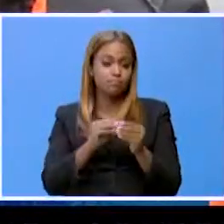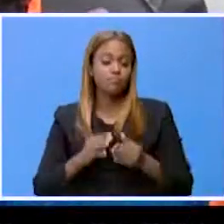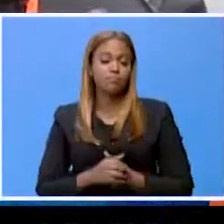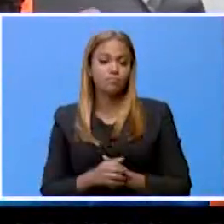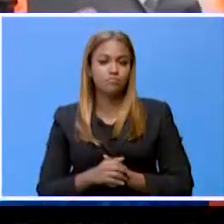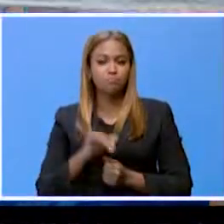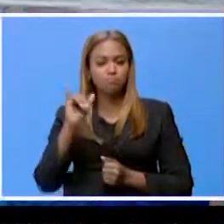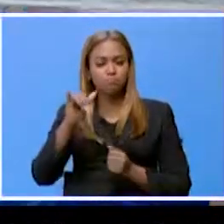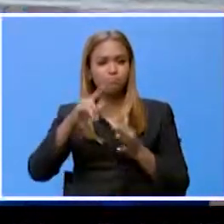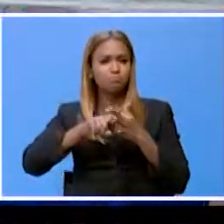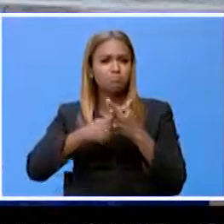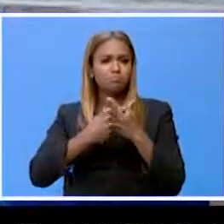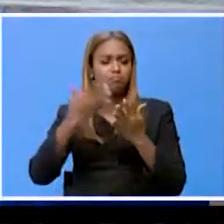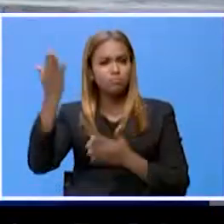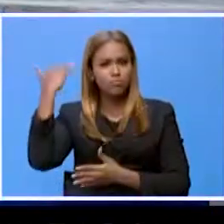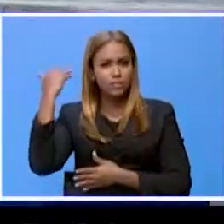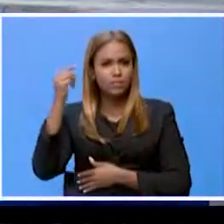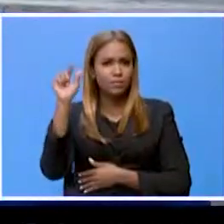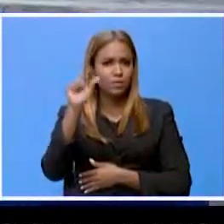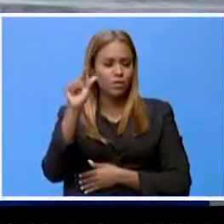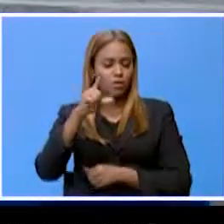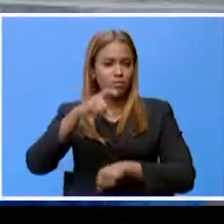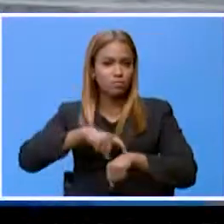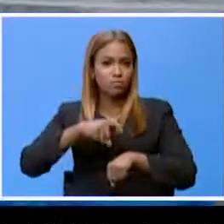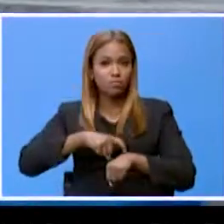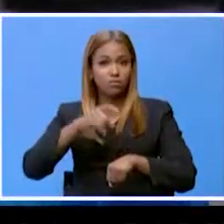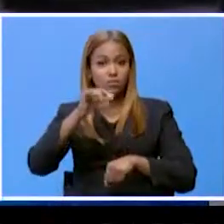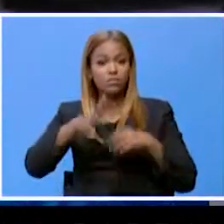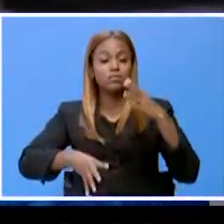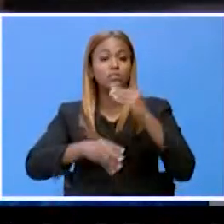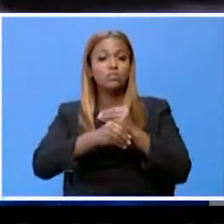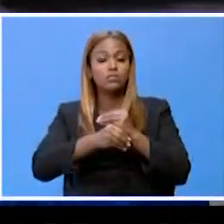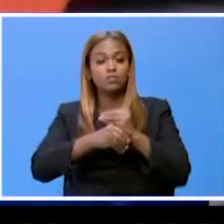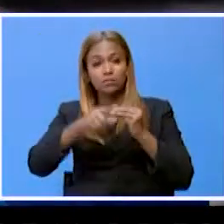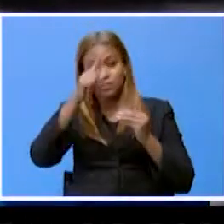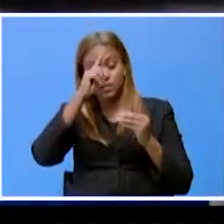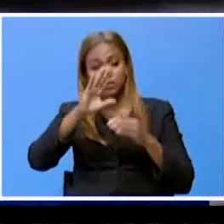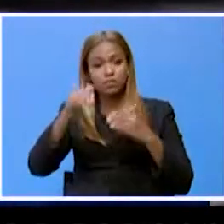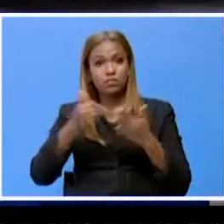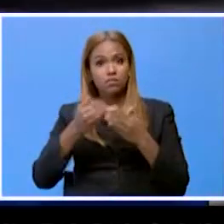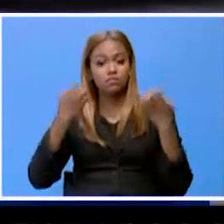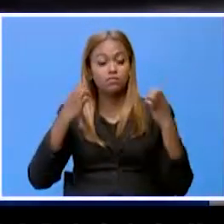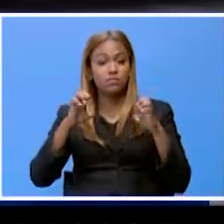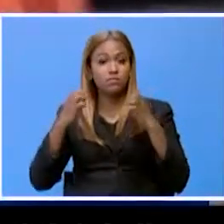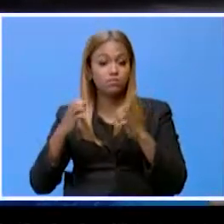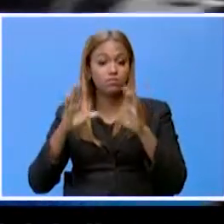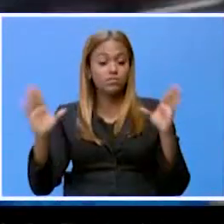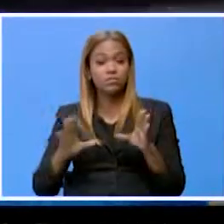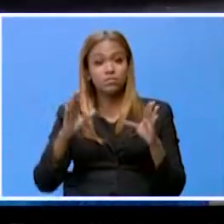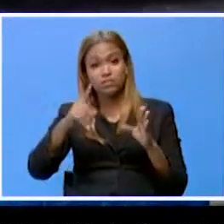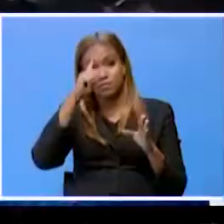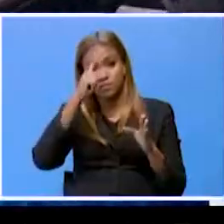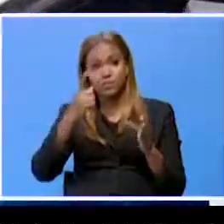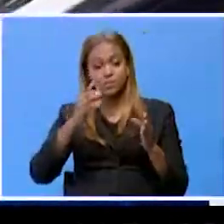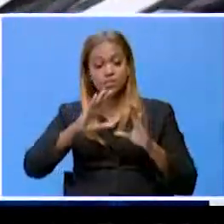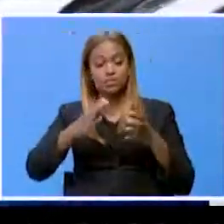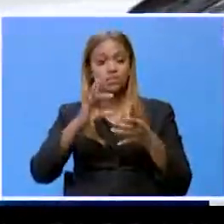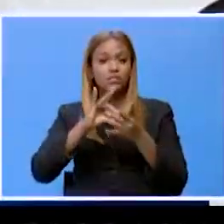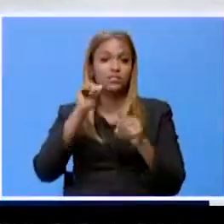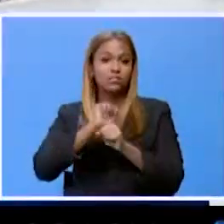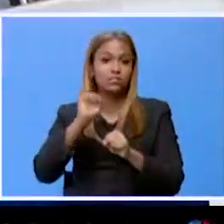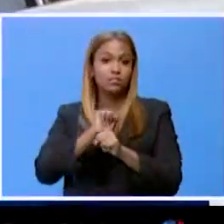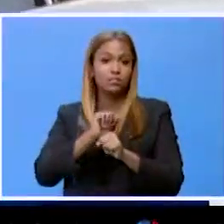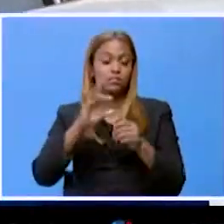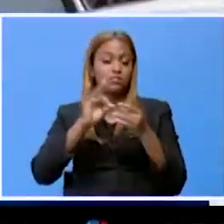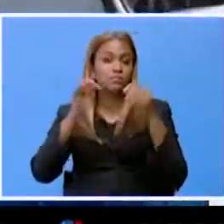iniciativa, que finalizó hace pocos minutos, se suma a los esfuerzos hechos por el Centro de